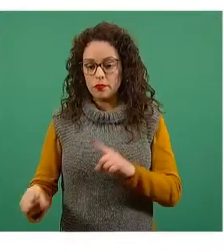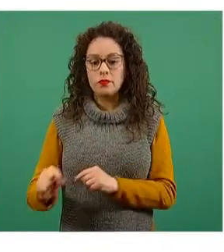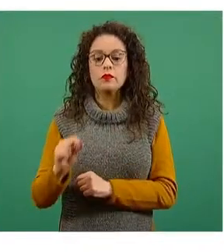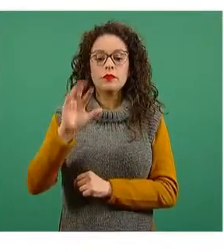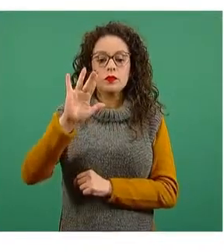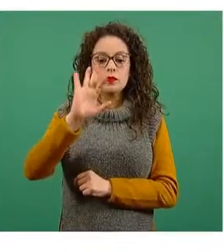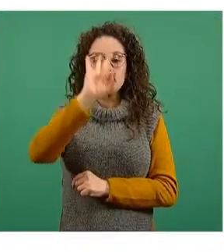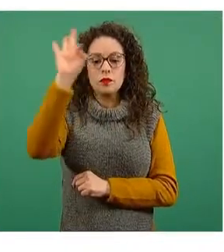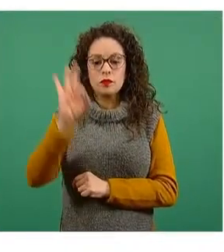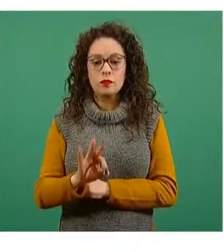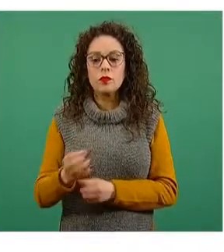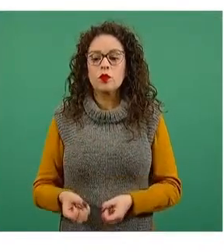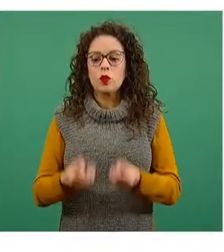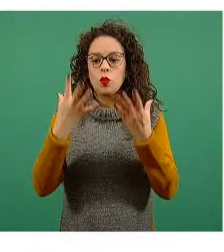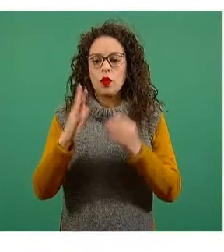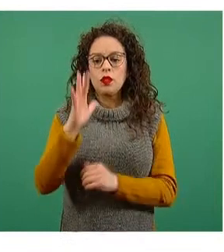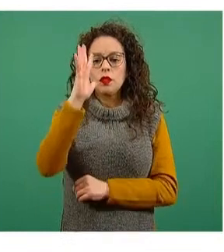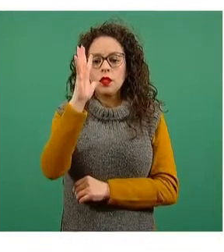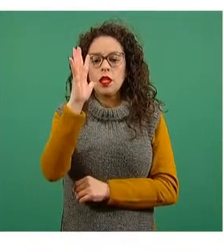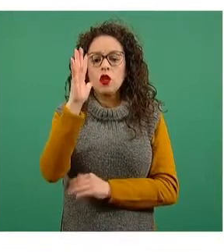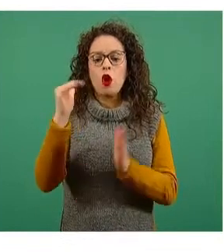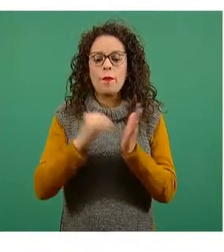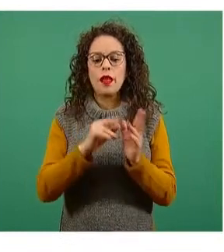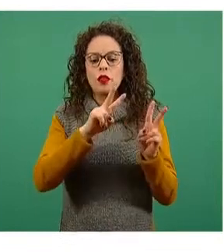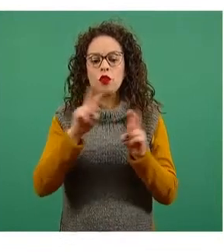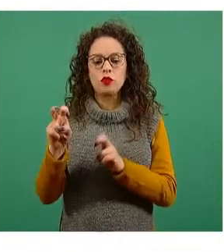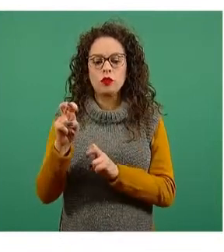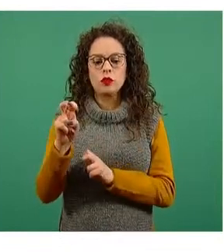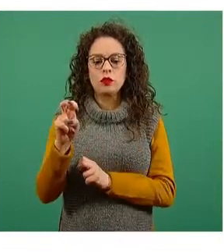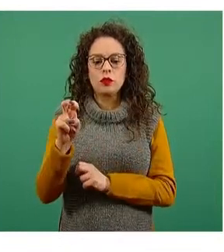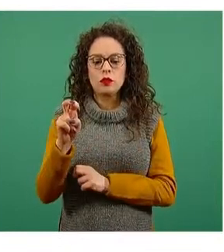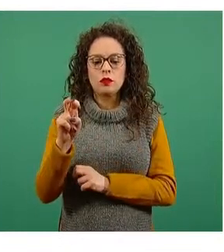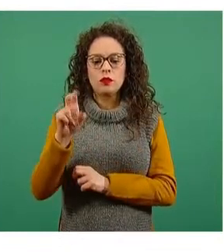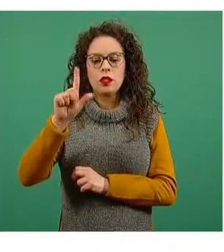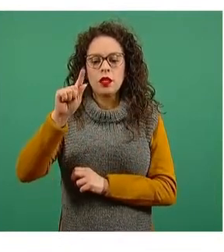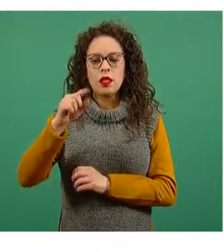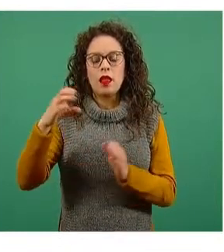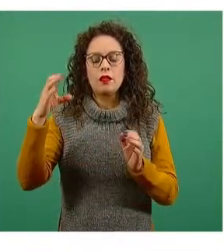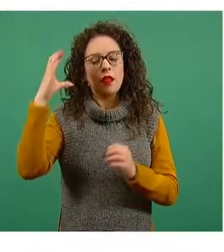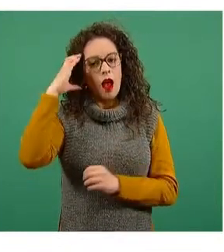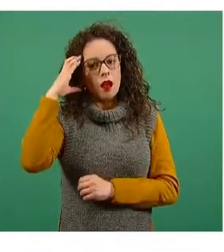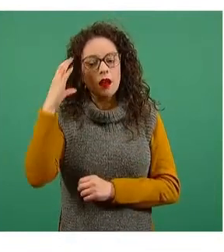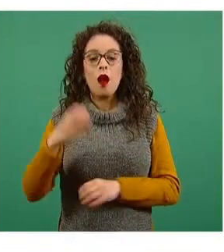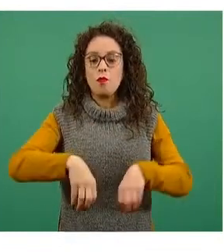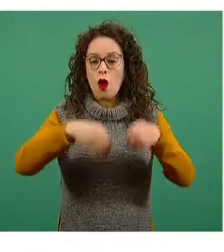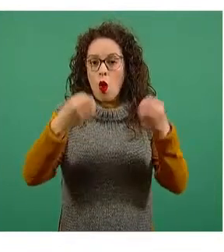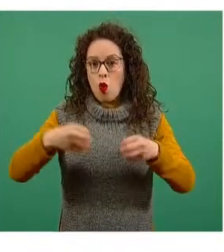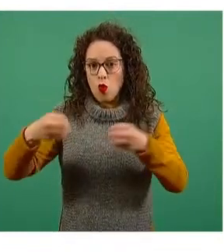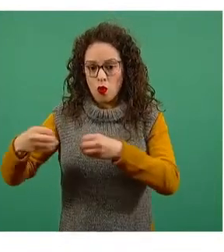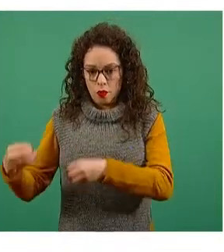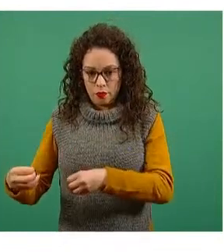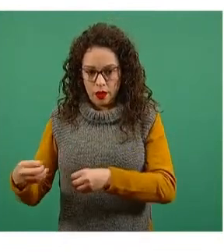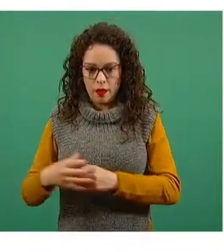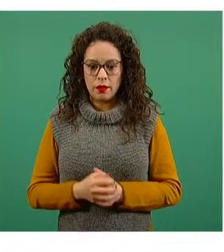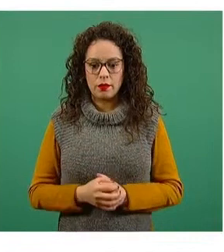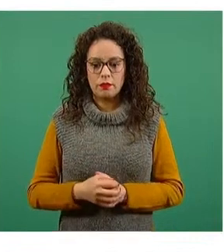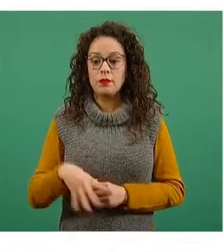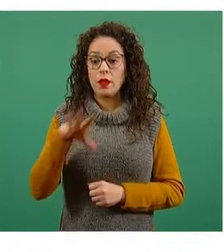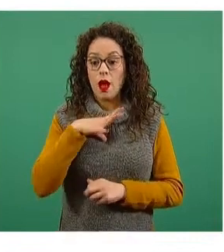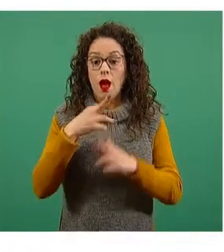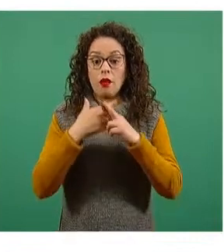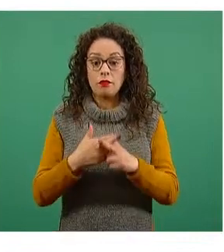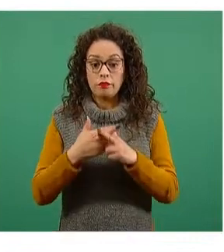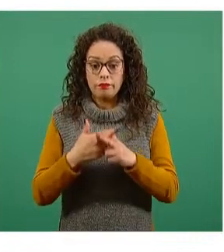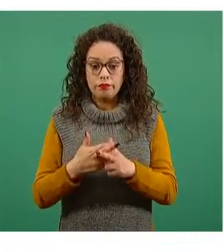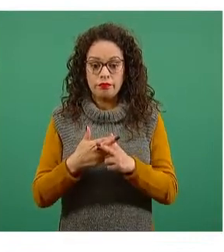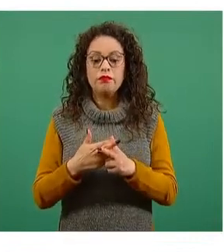representa 5.270 camas ocupadas con respirador mecánico de las 10.450 camas disponibles